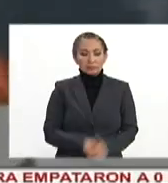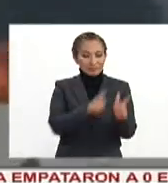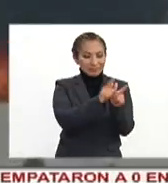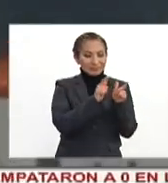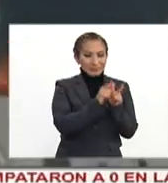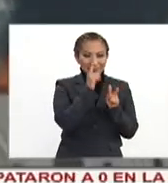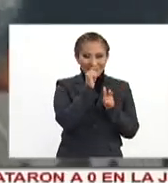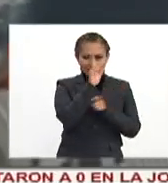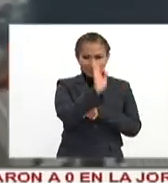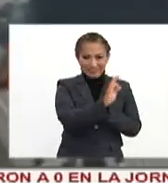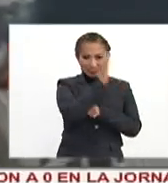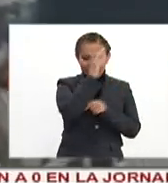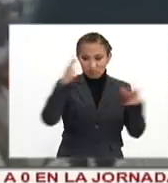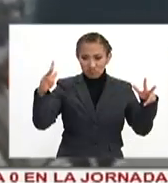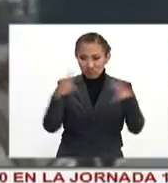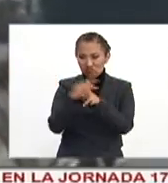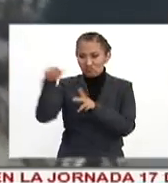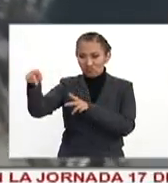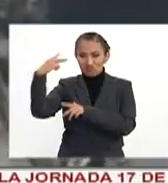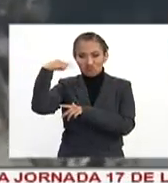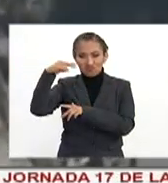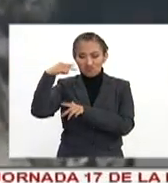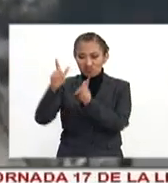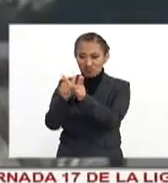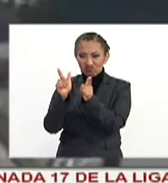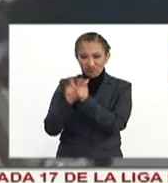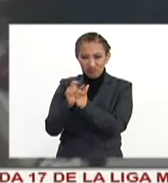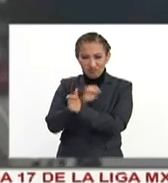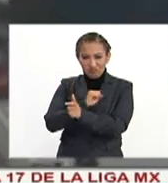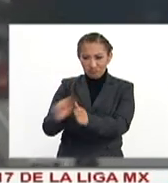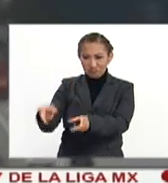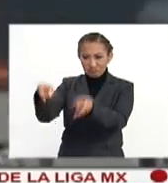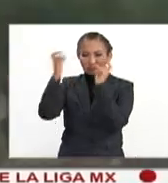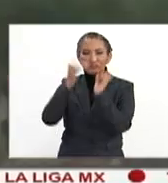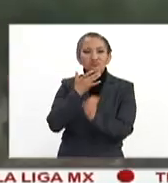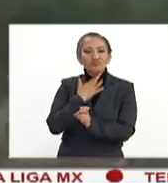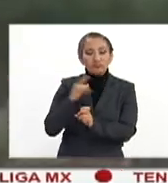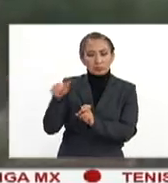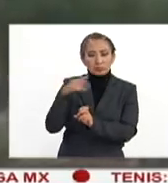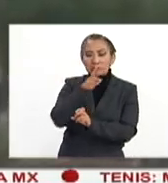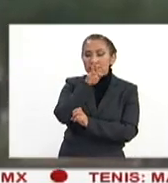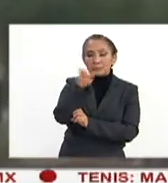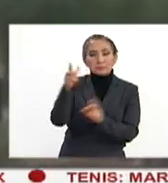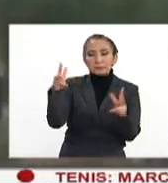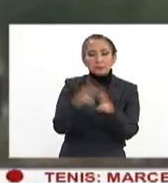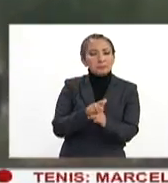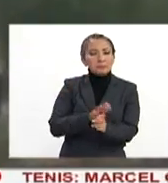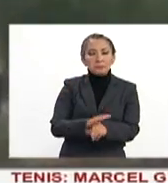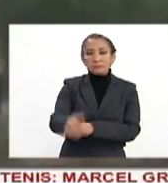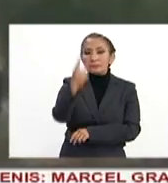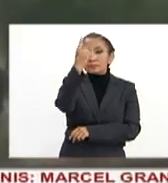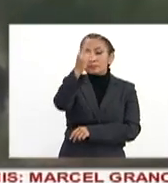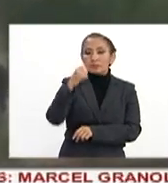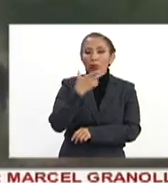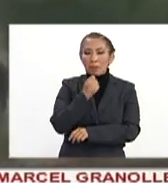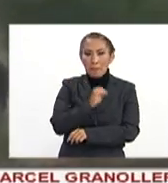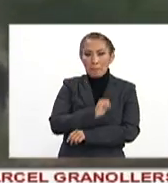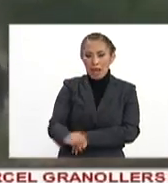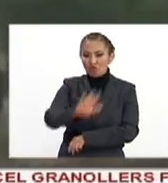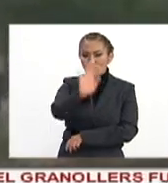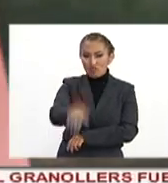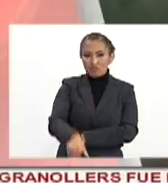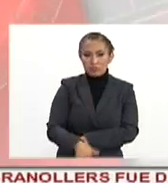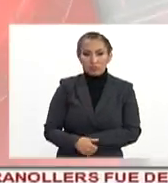Elementos de la Policía Federal se enfrentaron en Veracruz con ladrones de combustible. El saldo de este enfrentamiento fue de un huachicolero